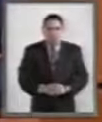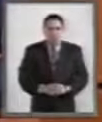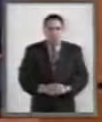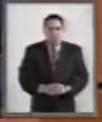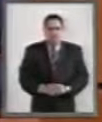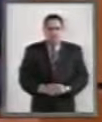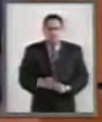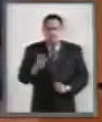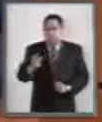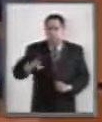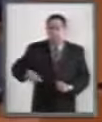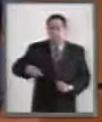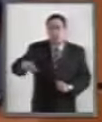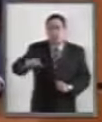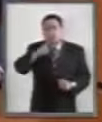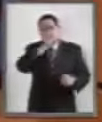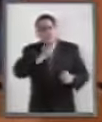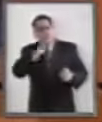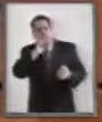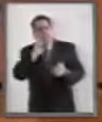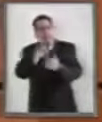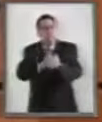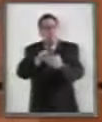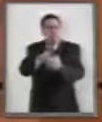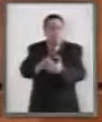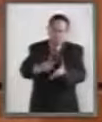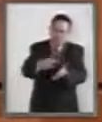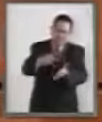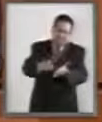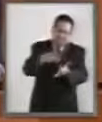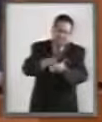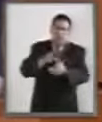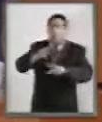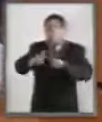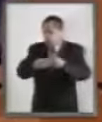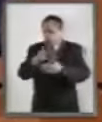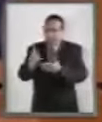Este gobierno ha mentido a la nación una y otra vez y lo vuelve a hacer.